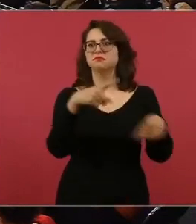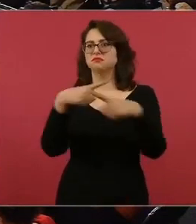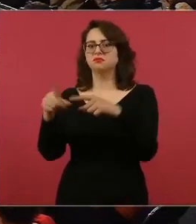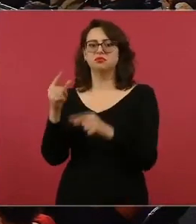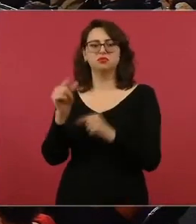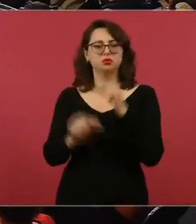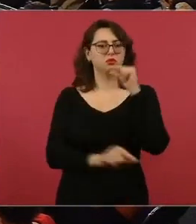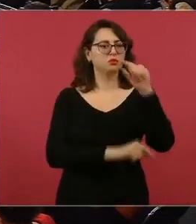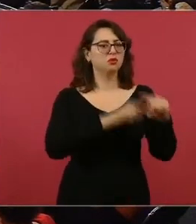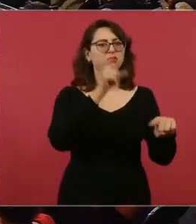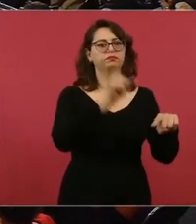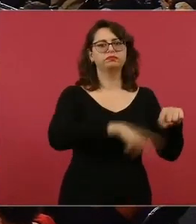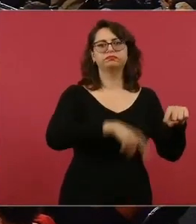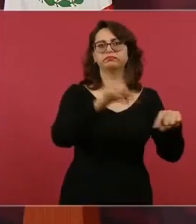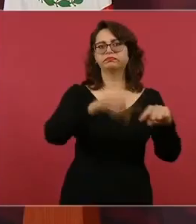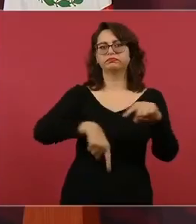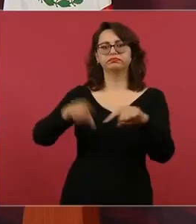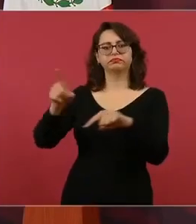Serra Puche